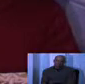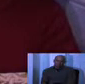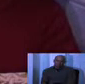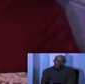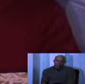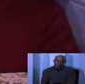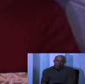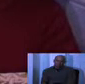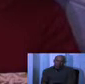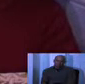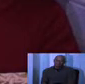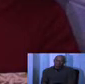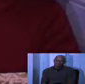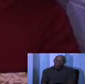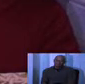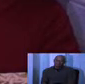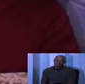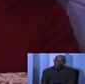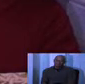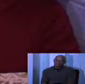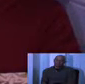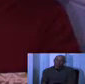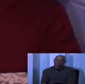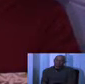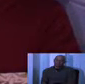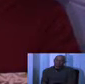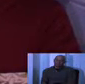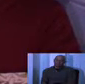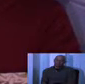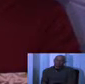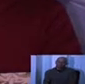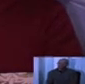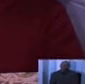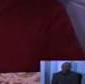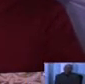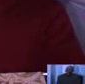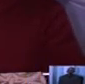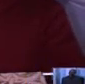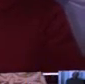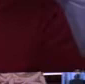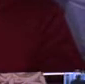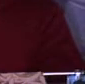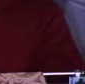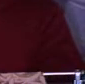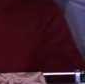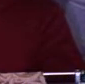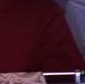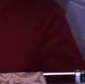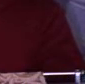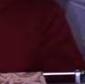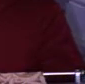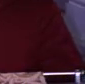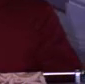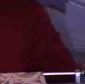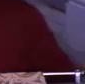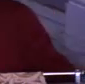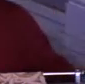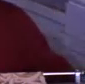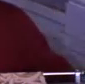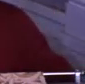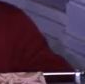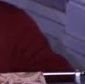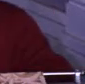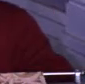El esplendor de la presencia del Señor los rodeó y se aterrorizaron. Pero el ángel